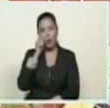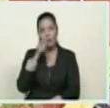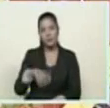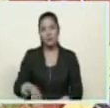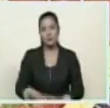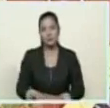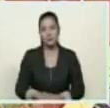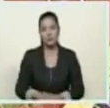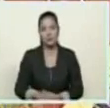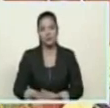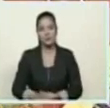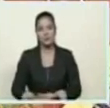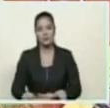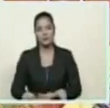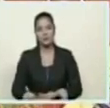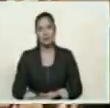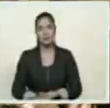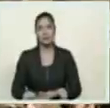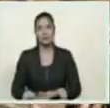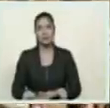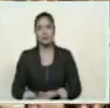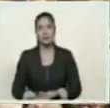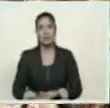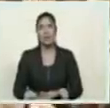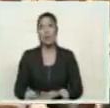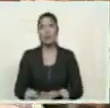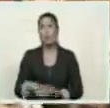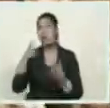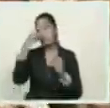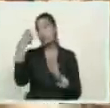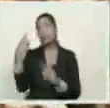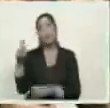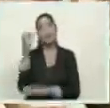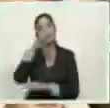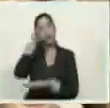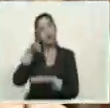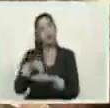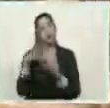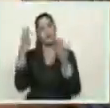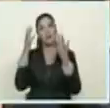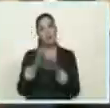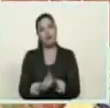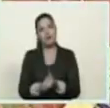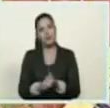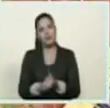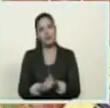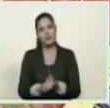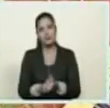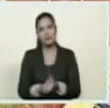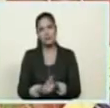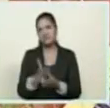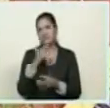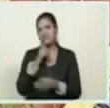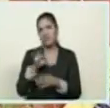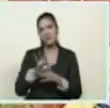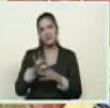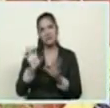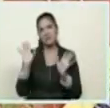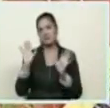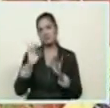camarada lo dejamos solito por ella por la asamblea nacional se me funciona droga